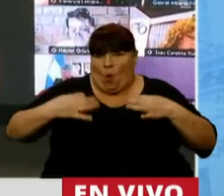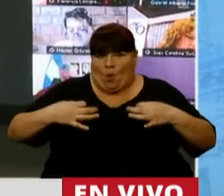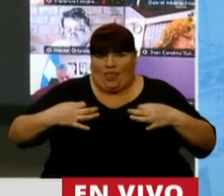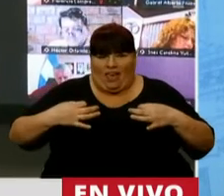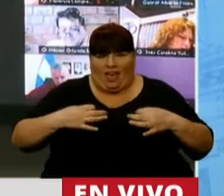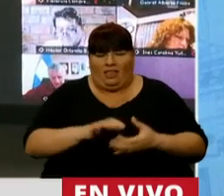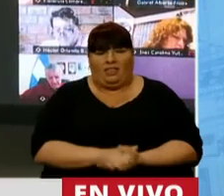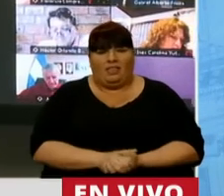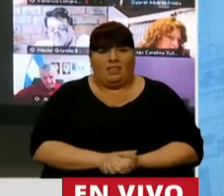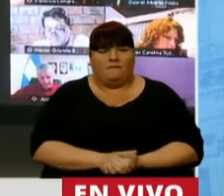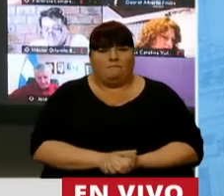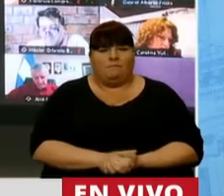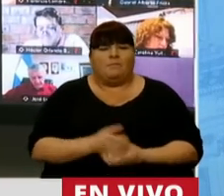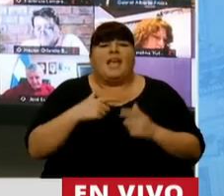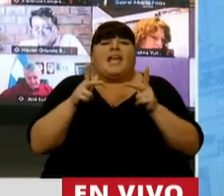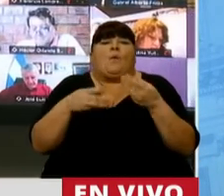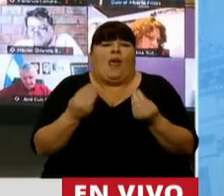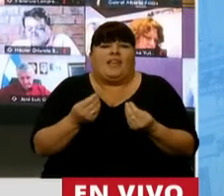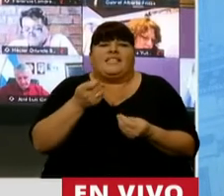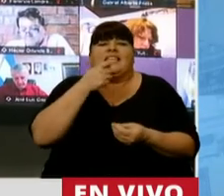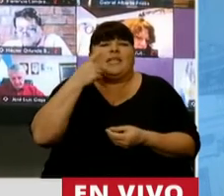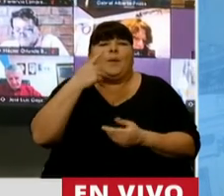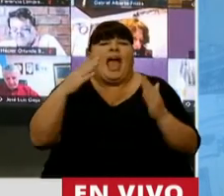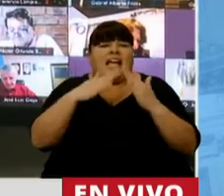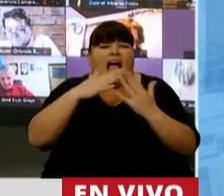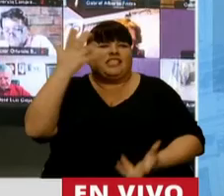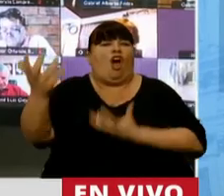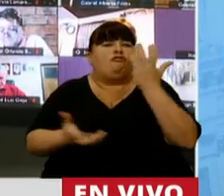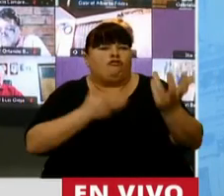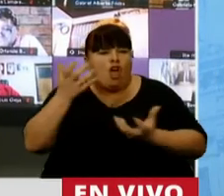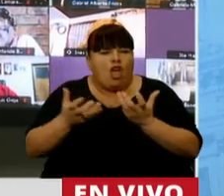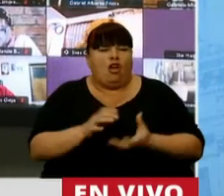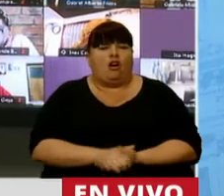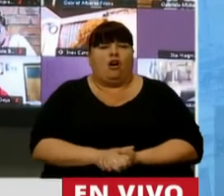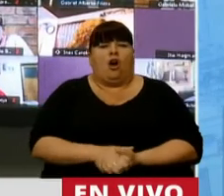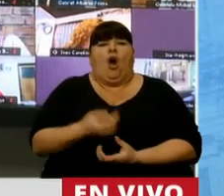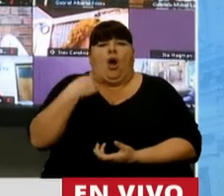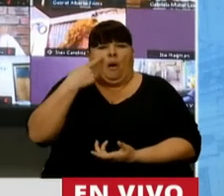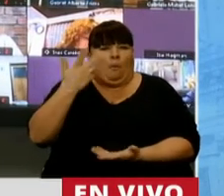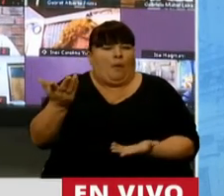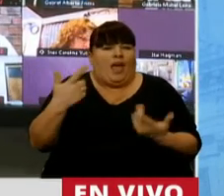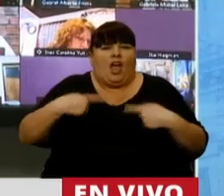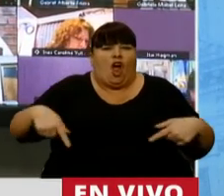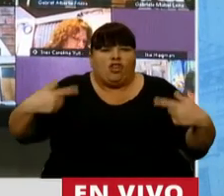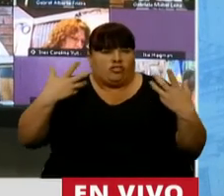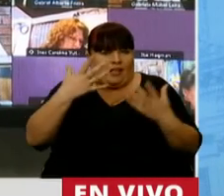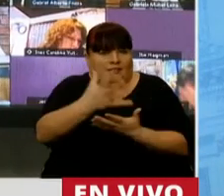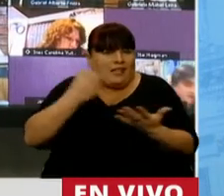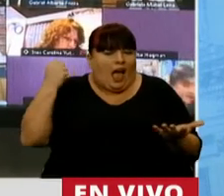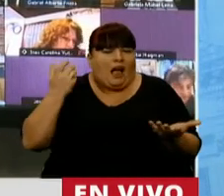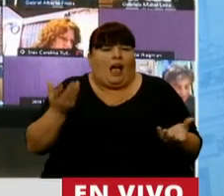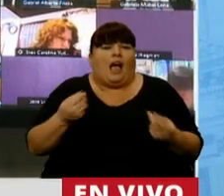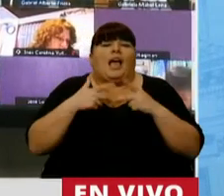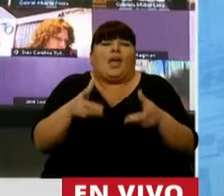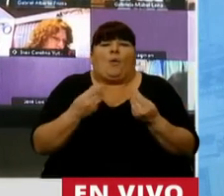seguridad? ¿Qué le podemos decir cuando ven sus casas incendiadas, cuando se ven despojados de sus bienes?